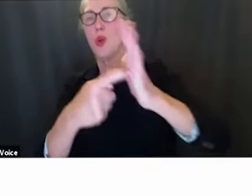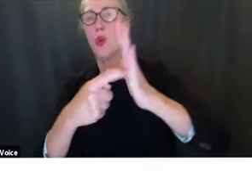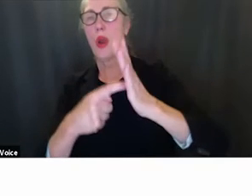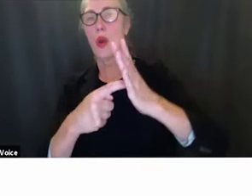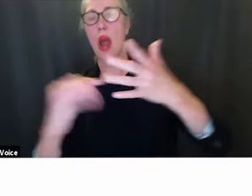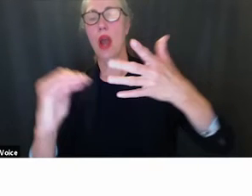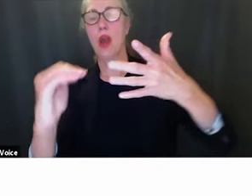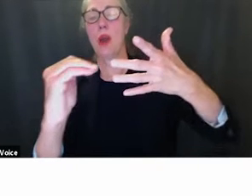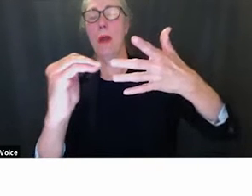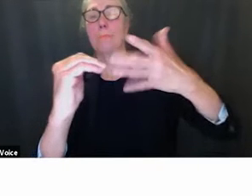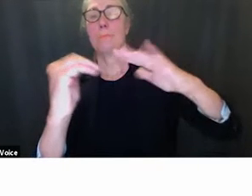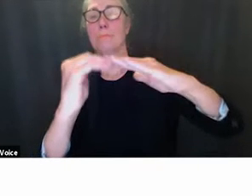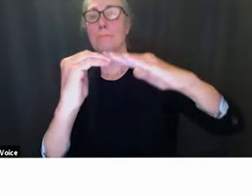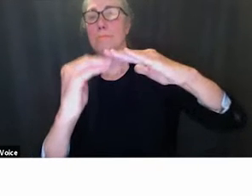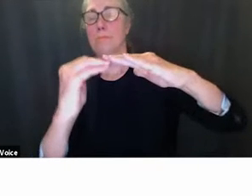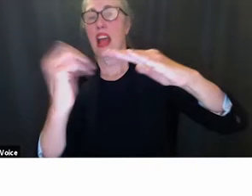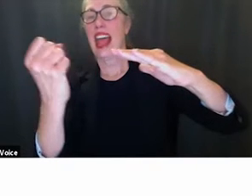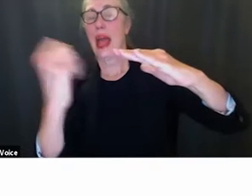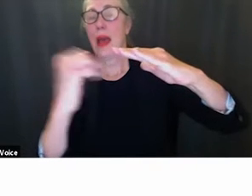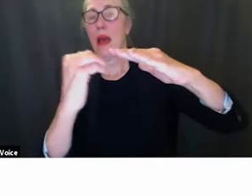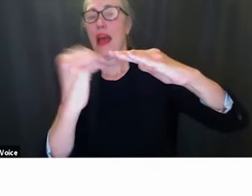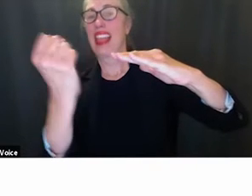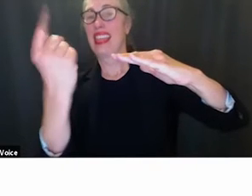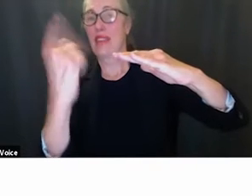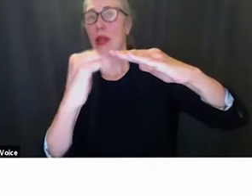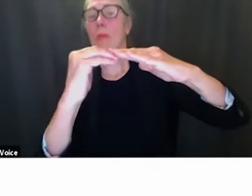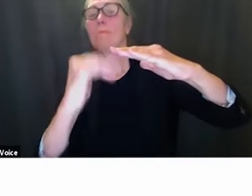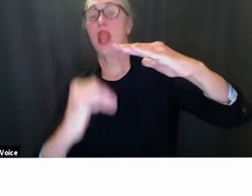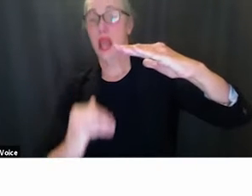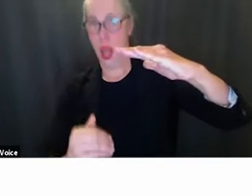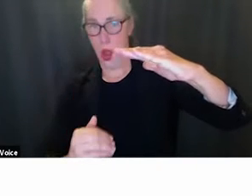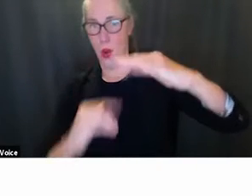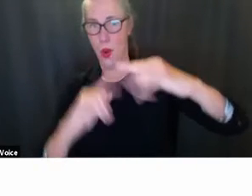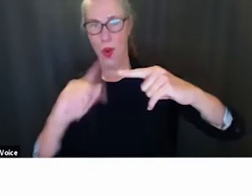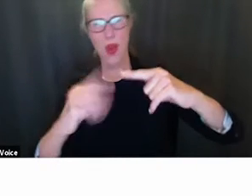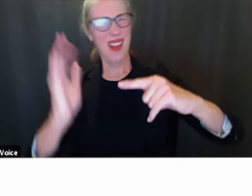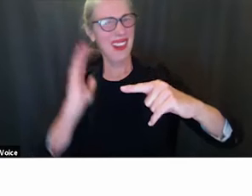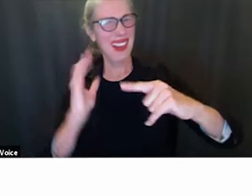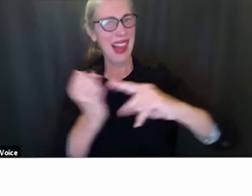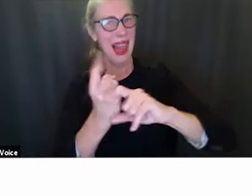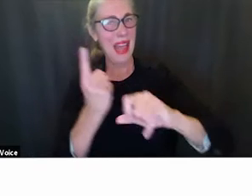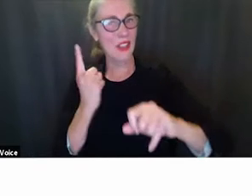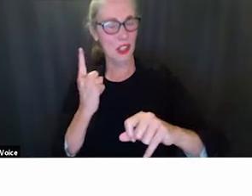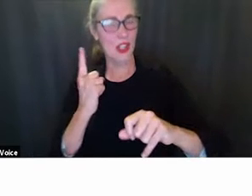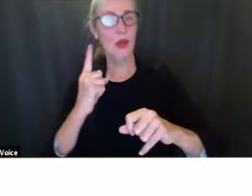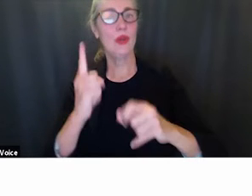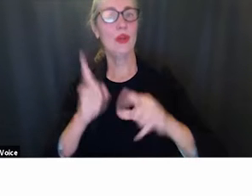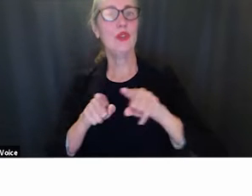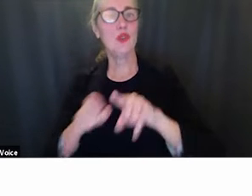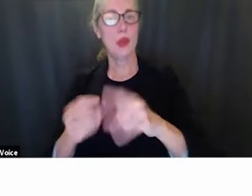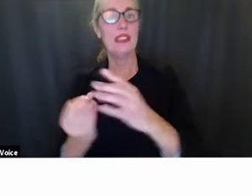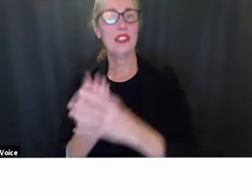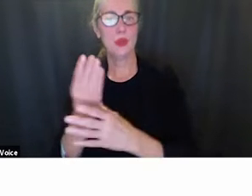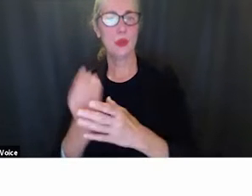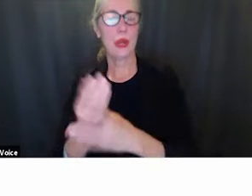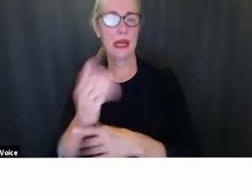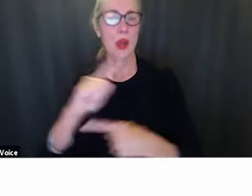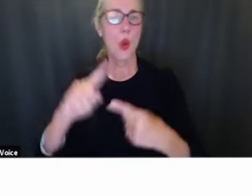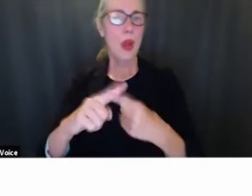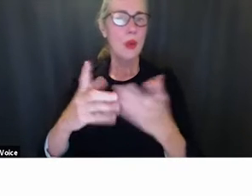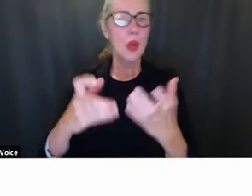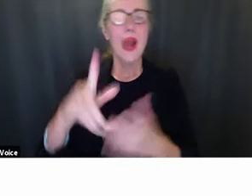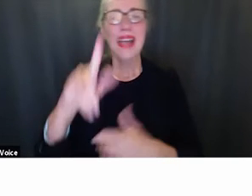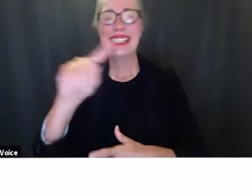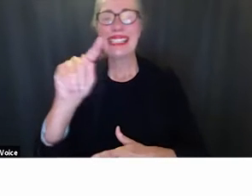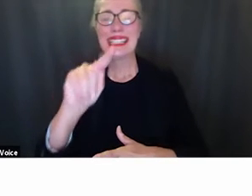teníamos que estar por debajo de 11 en la primavera cuando queríamos pasar a ese nivel